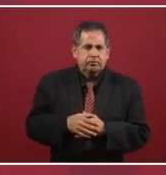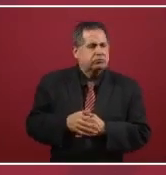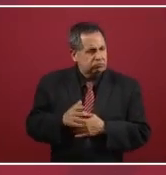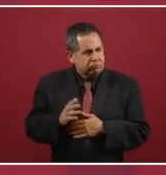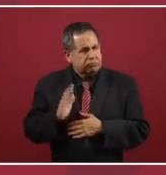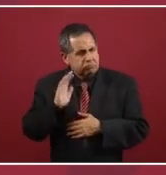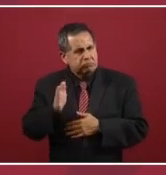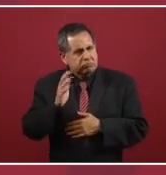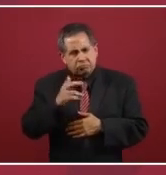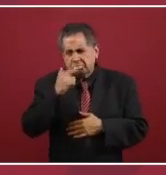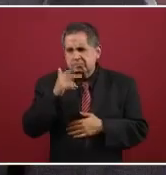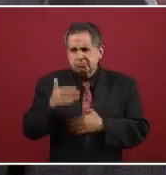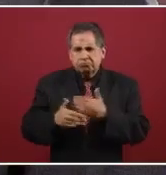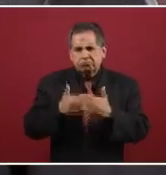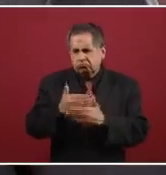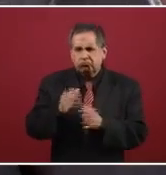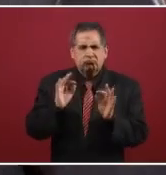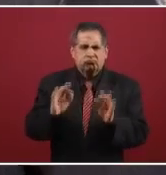logrado,